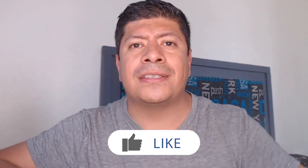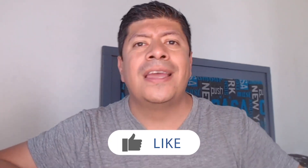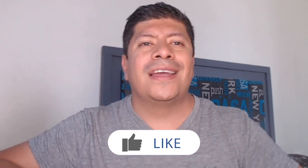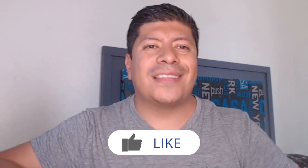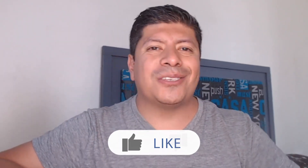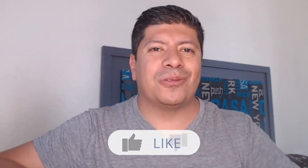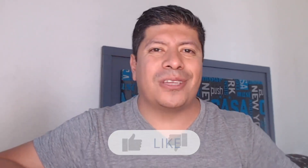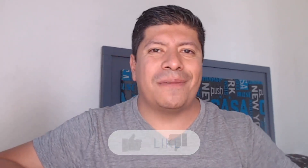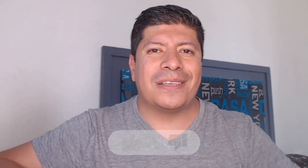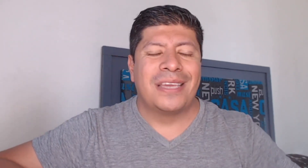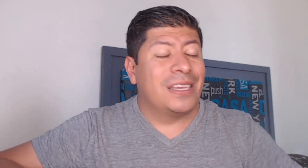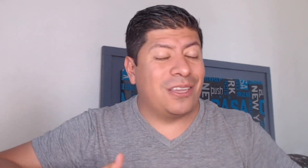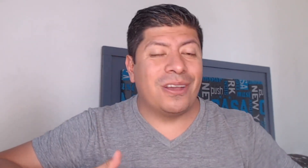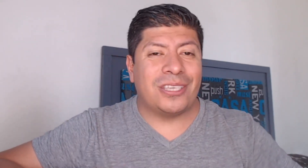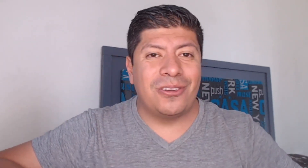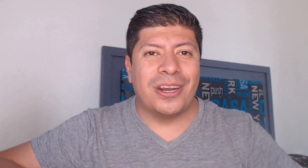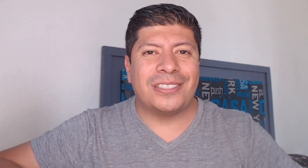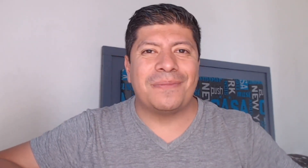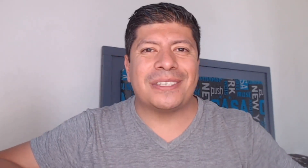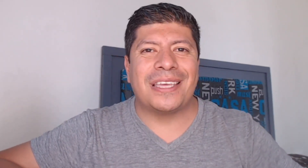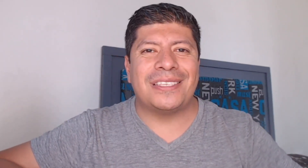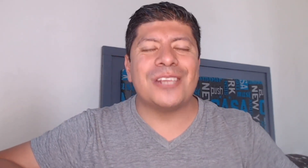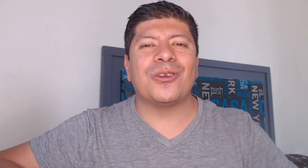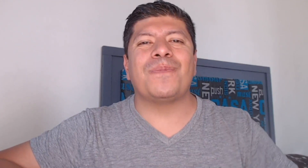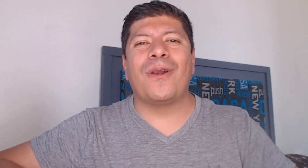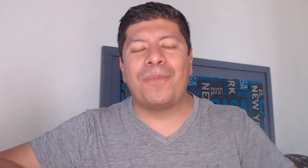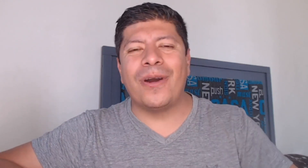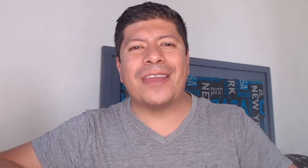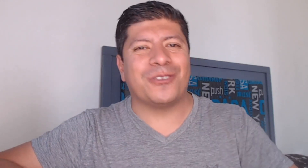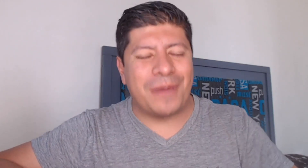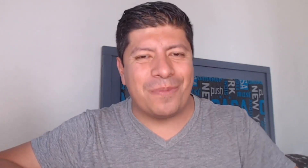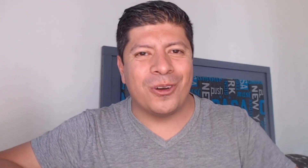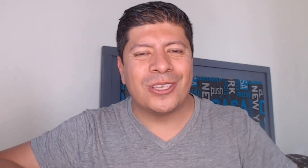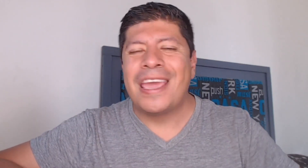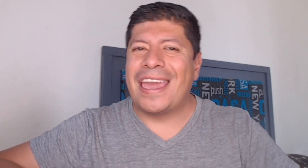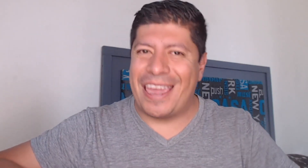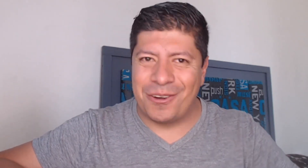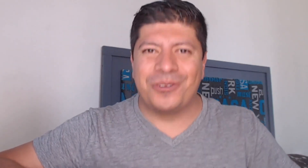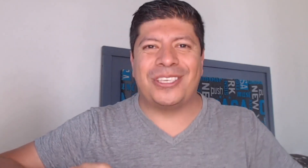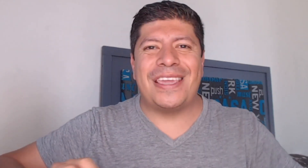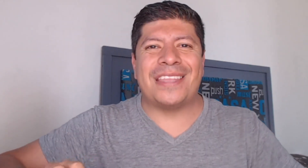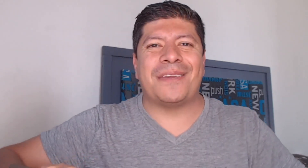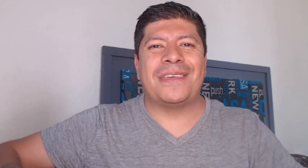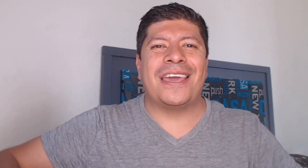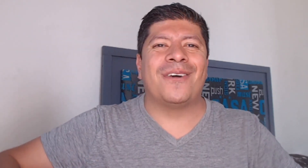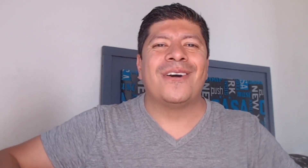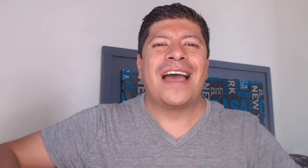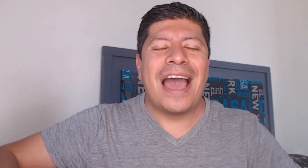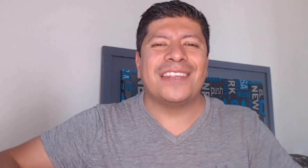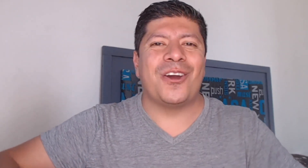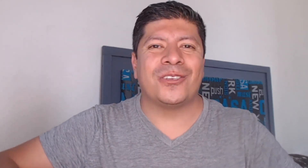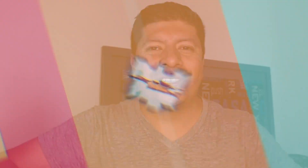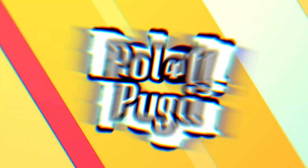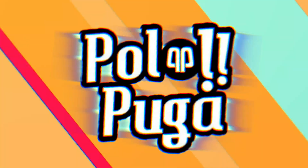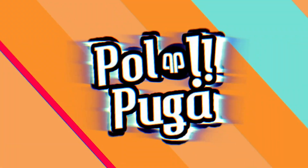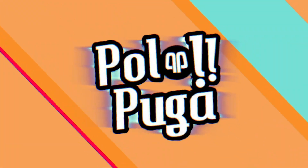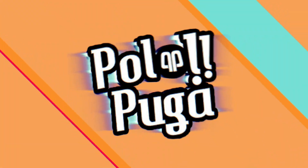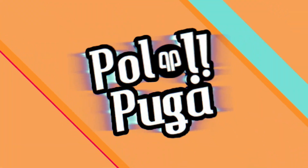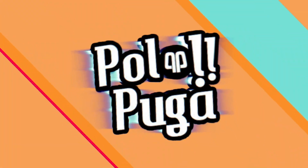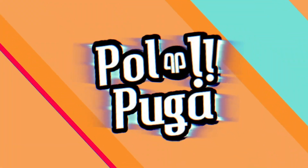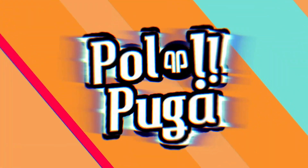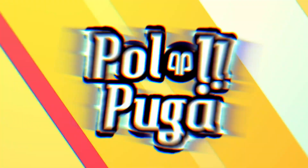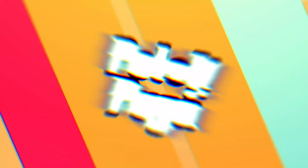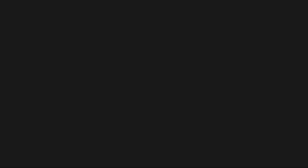una vez te suscribas. Señoras y señores, sin más que decir, soy Polo Puga y nos vemos en un siguiente video. Adiós.